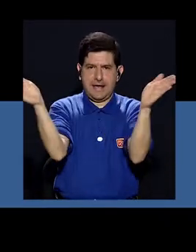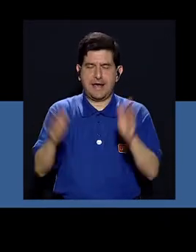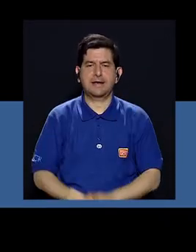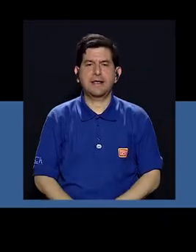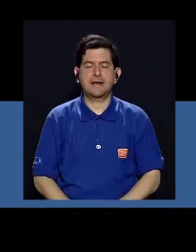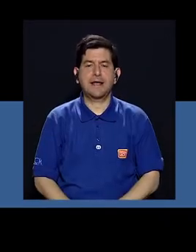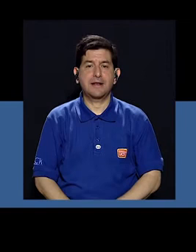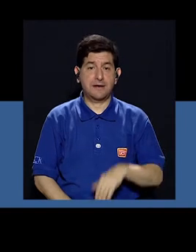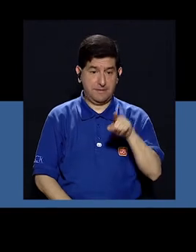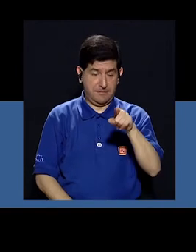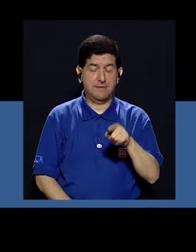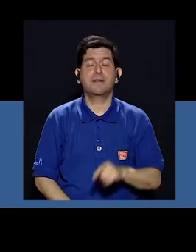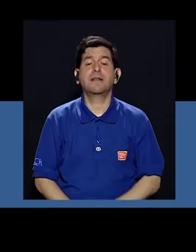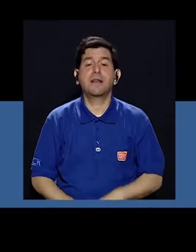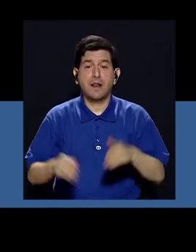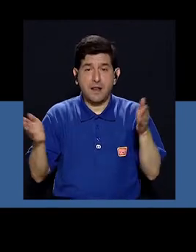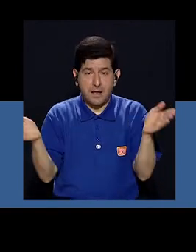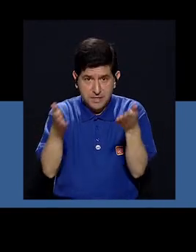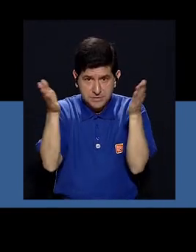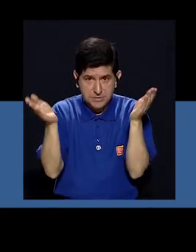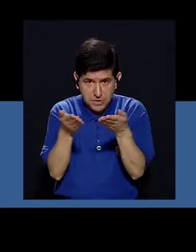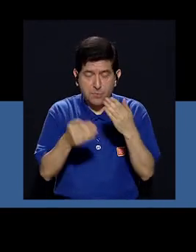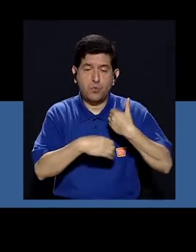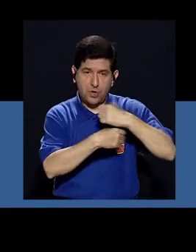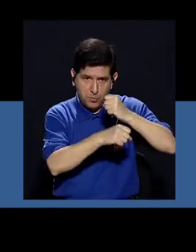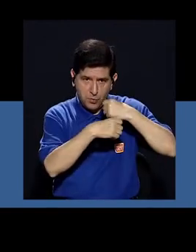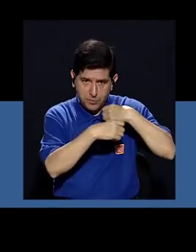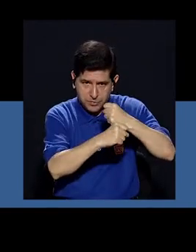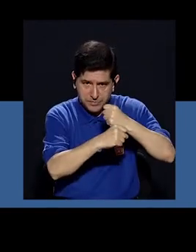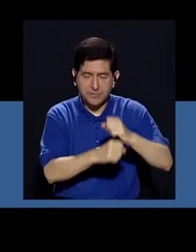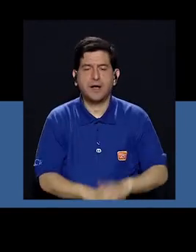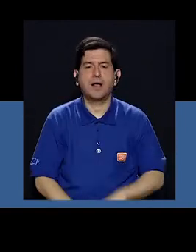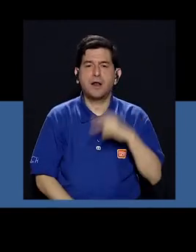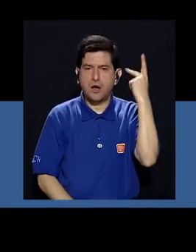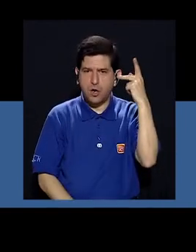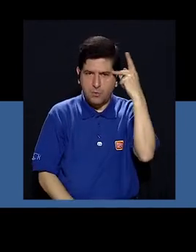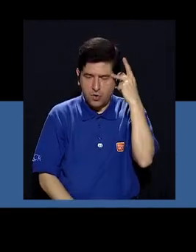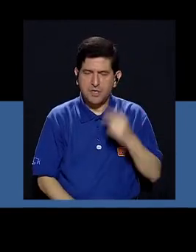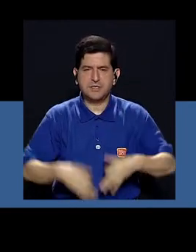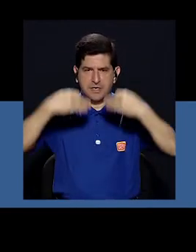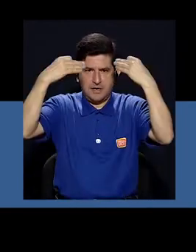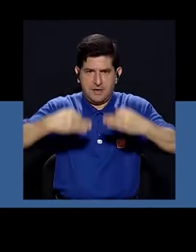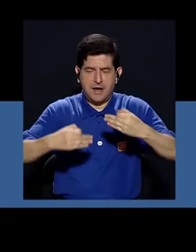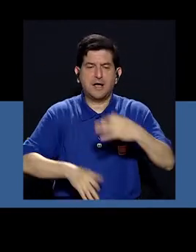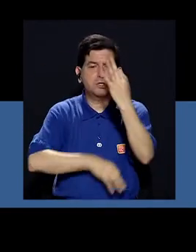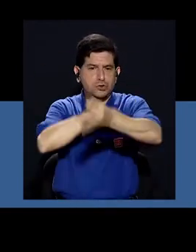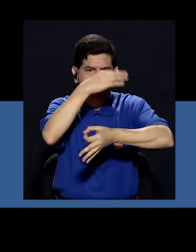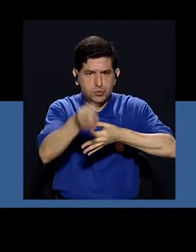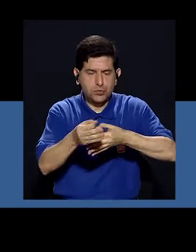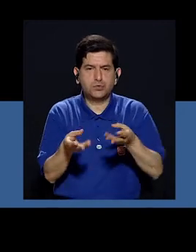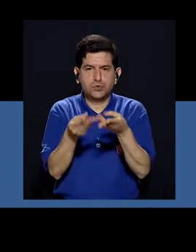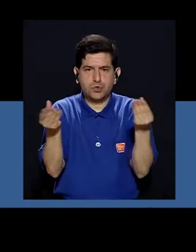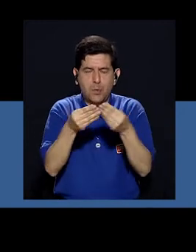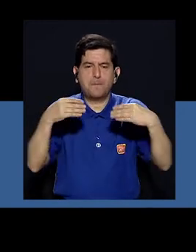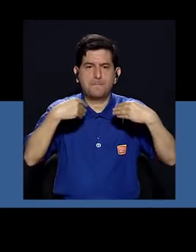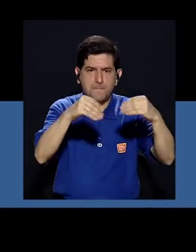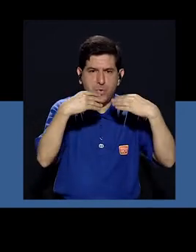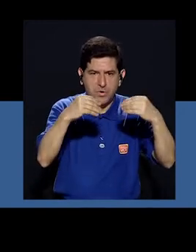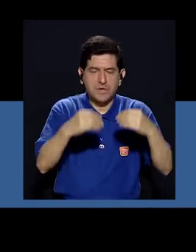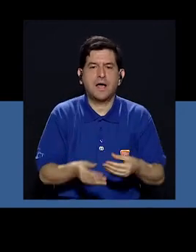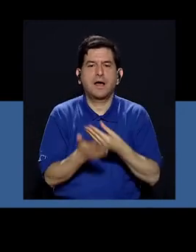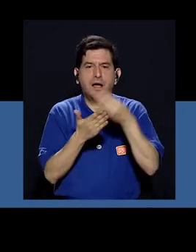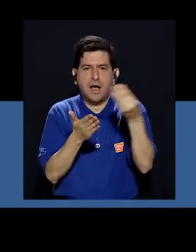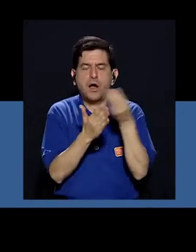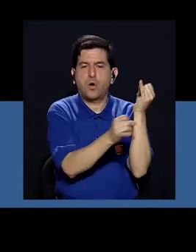general se agrupan en generación de incentivos municipales, políticas y directrices para sustituir productos plásticos